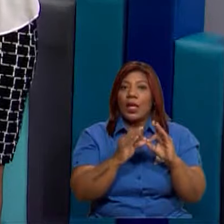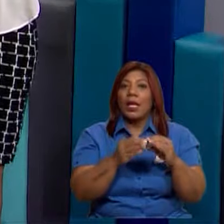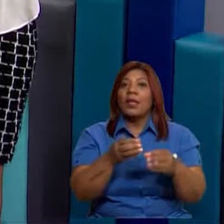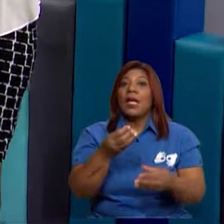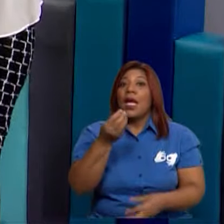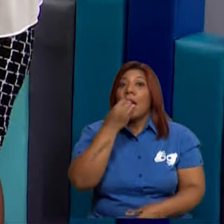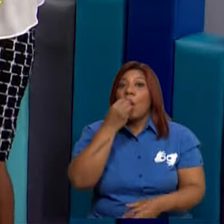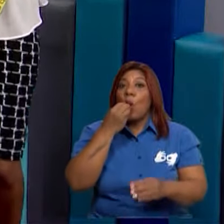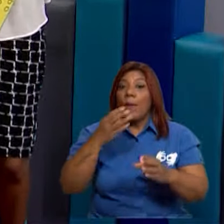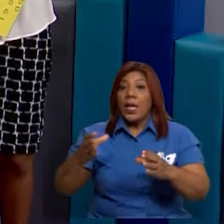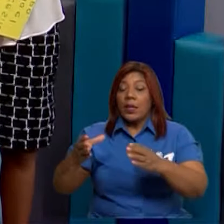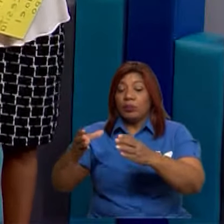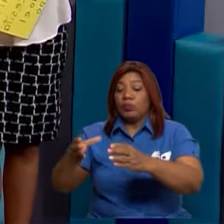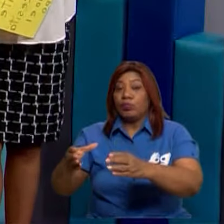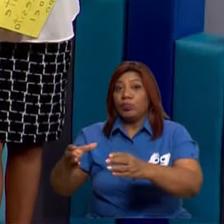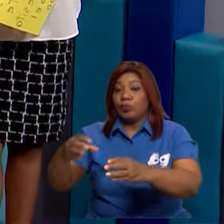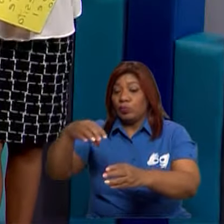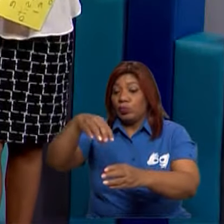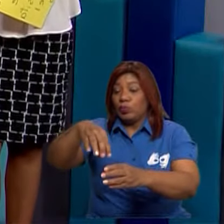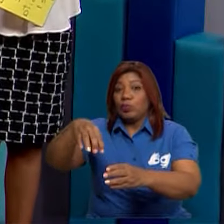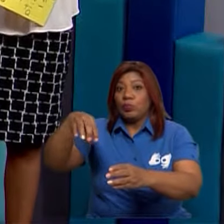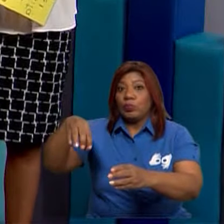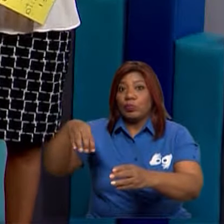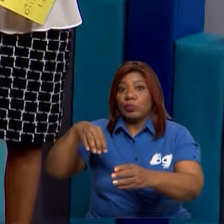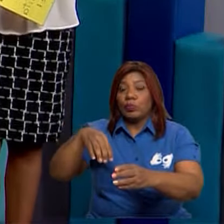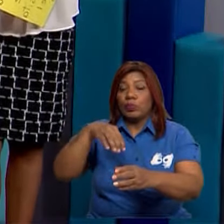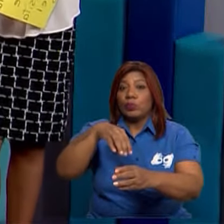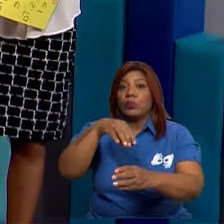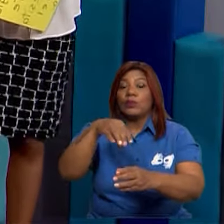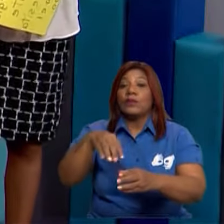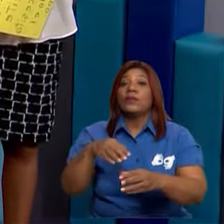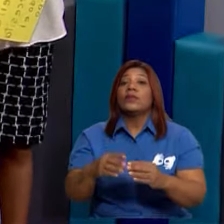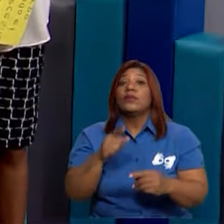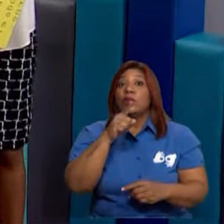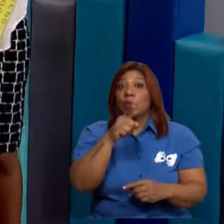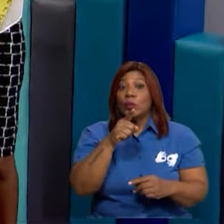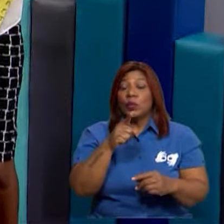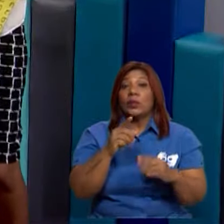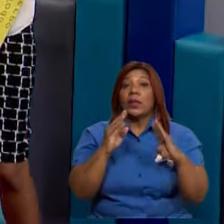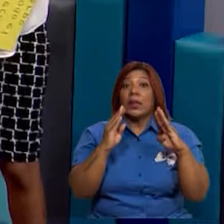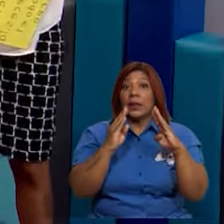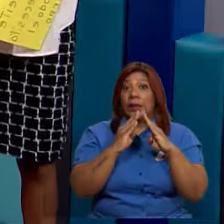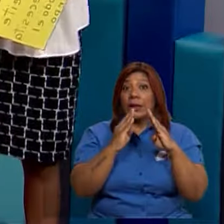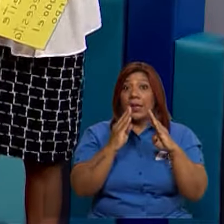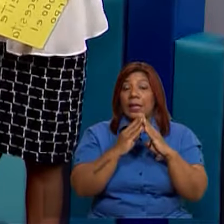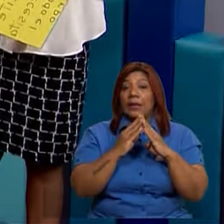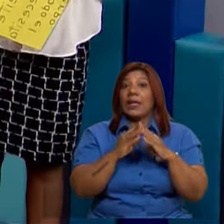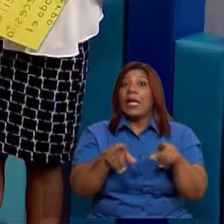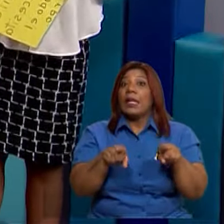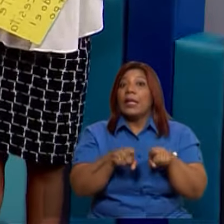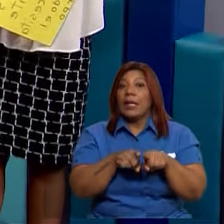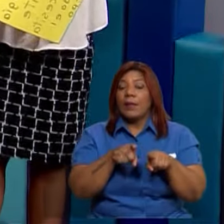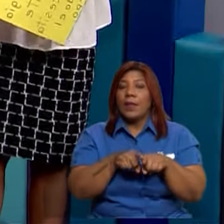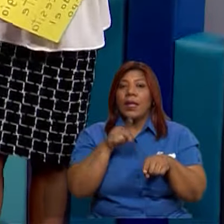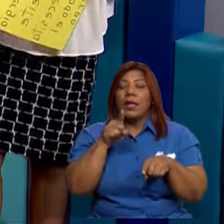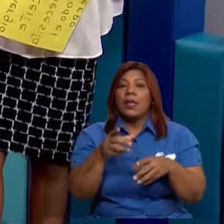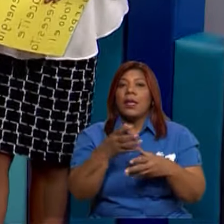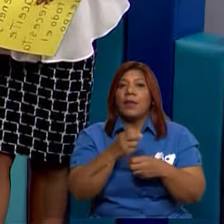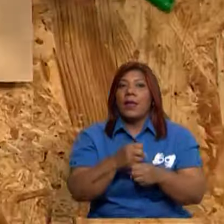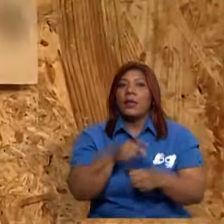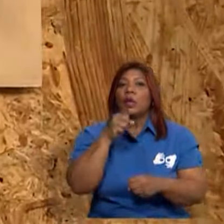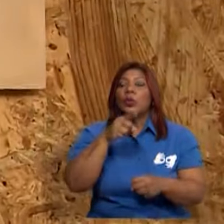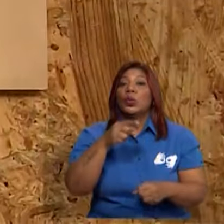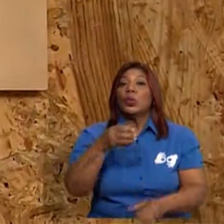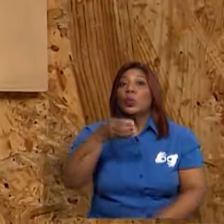y también que tenemos aquí, ¿verdad? Vas a ver en casa, vas a trabajar esta actividad. Dice, te propongo que